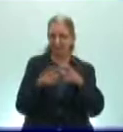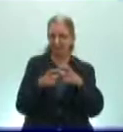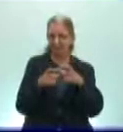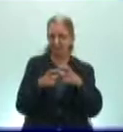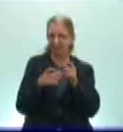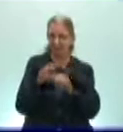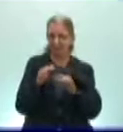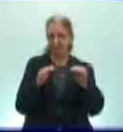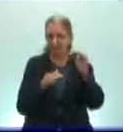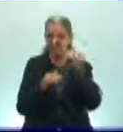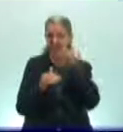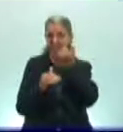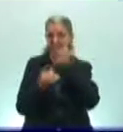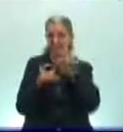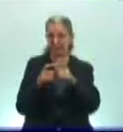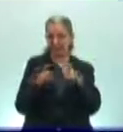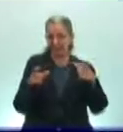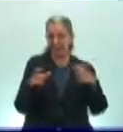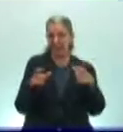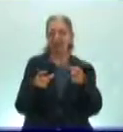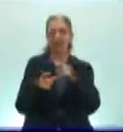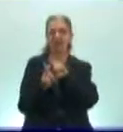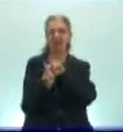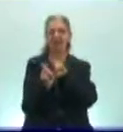mayor su diámetro.